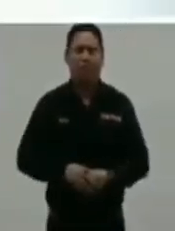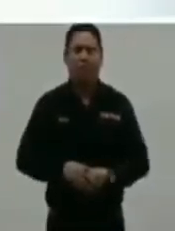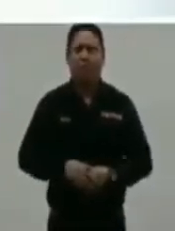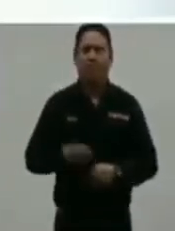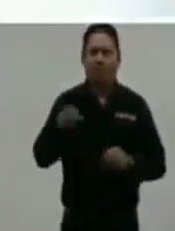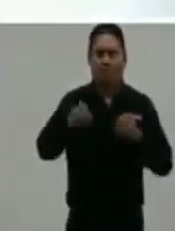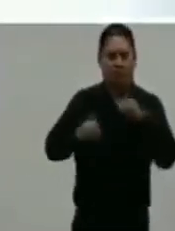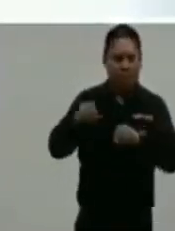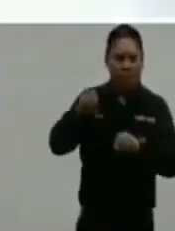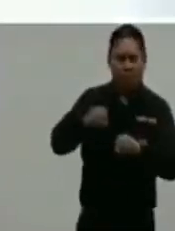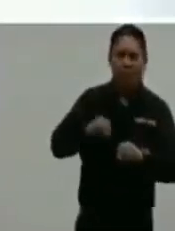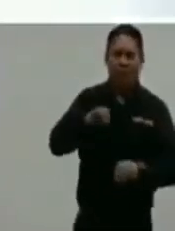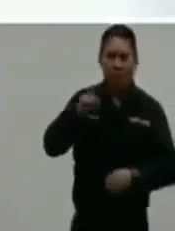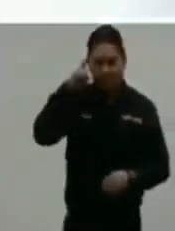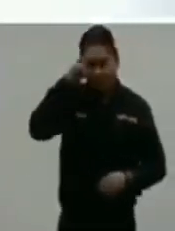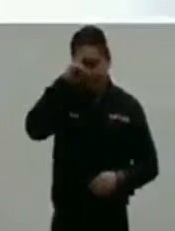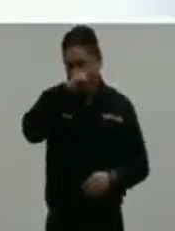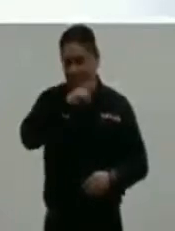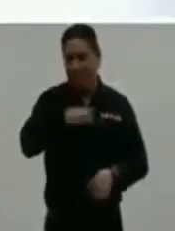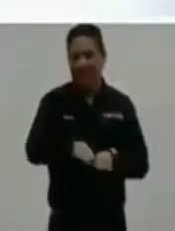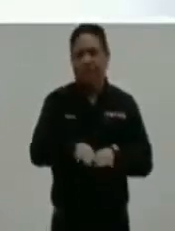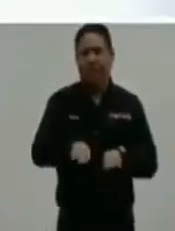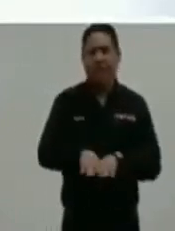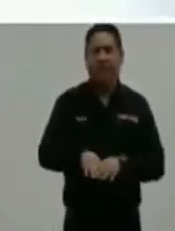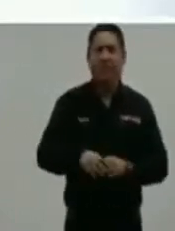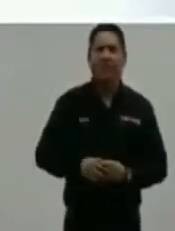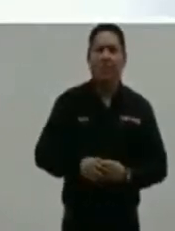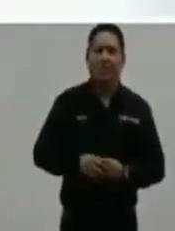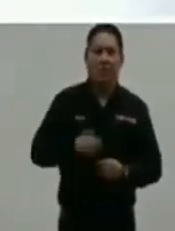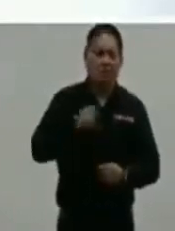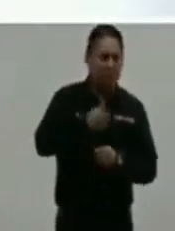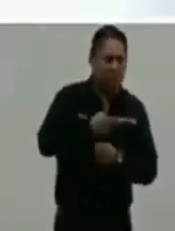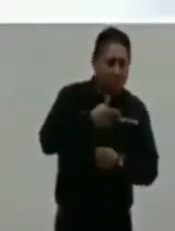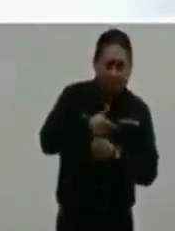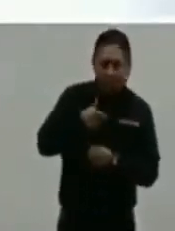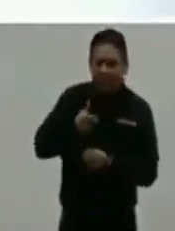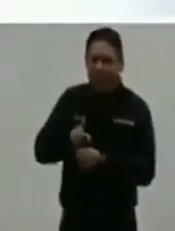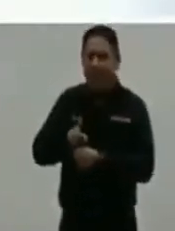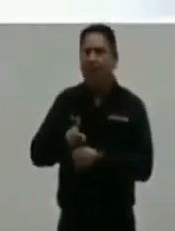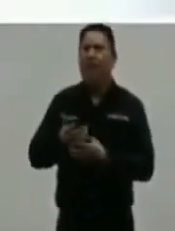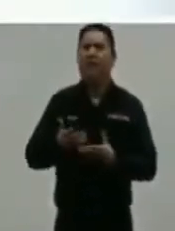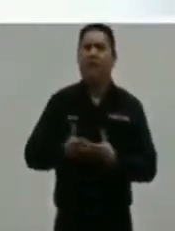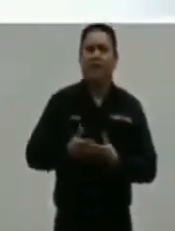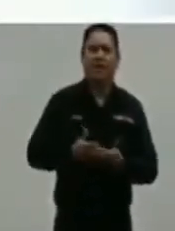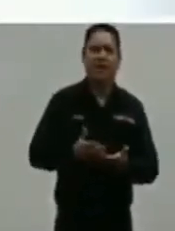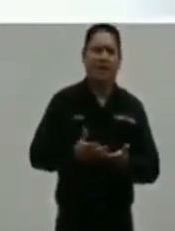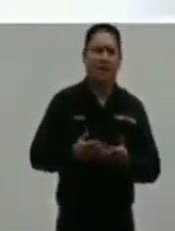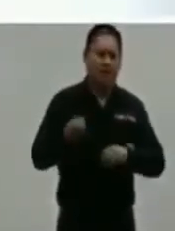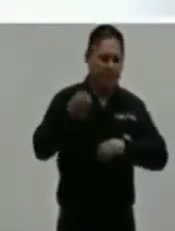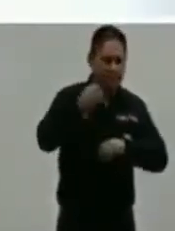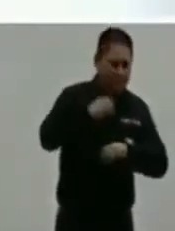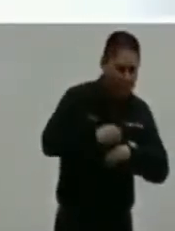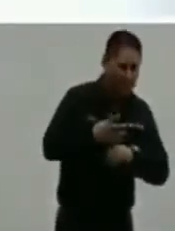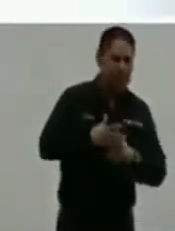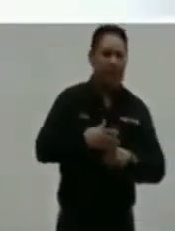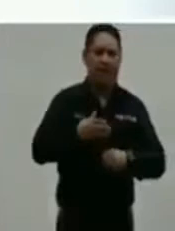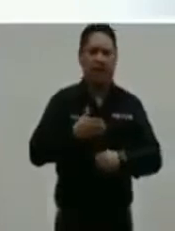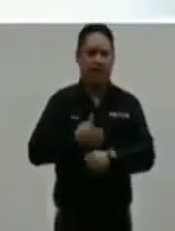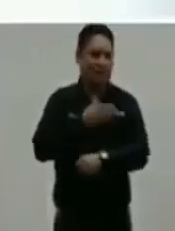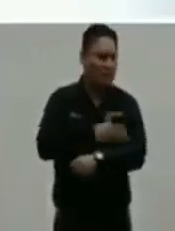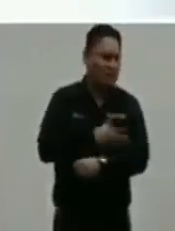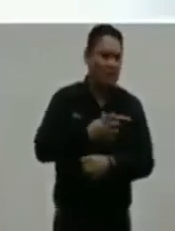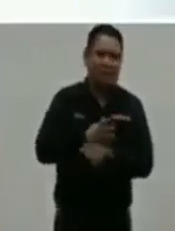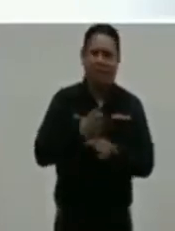instalación, dificultaría mucho el proceso de identificación y también contratación de inmuebles, espacios